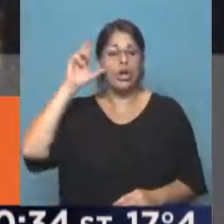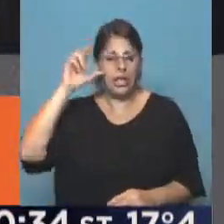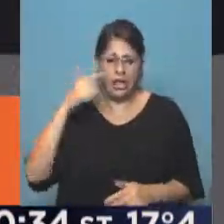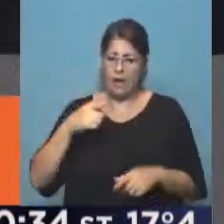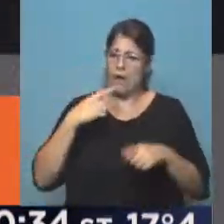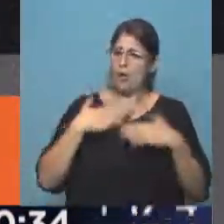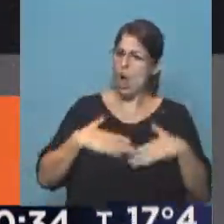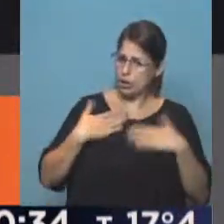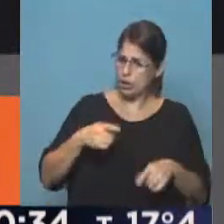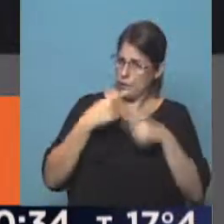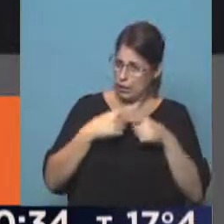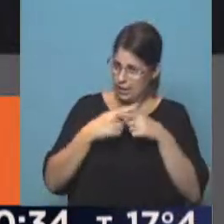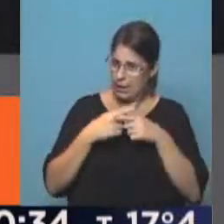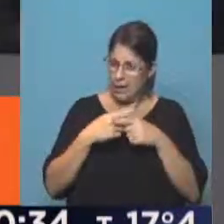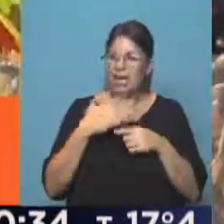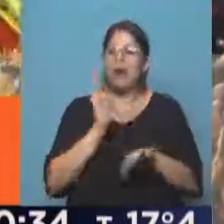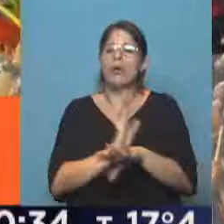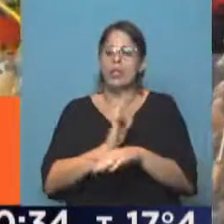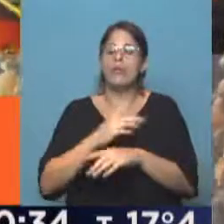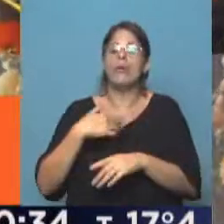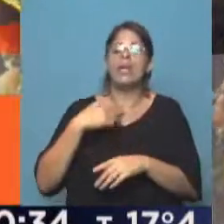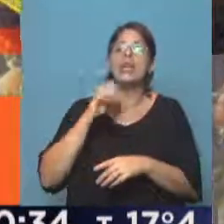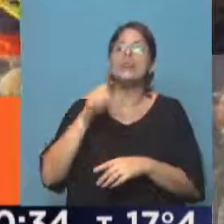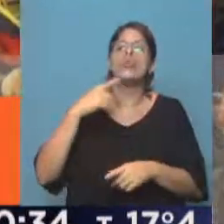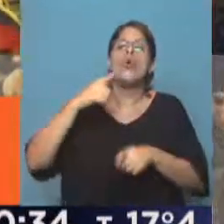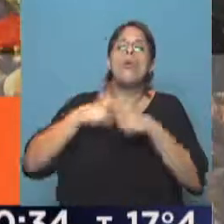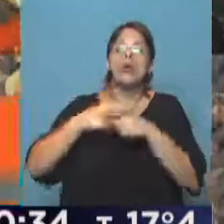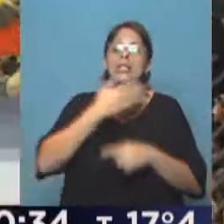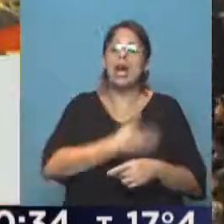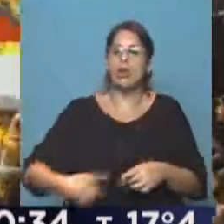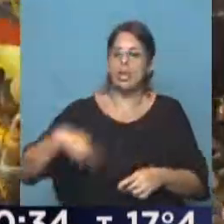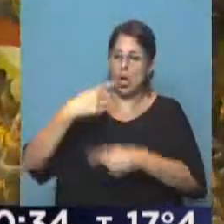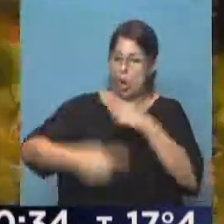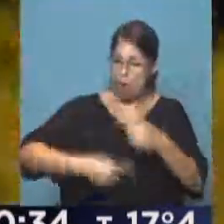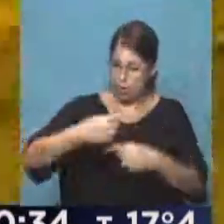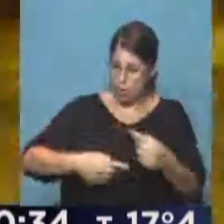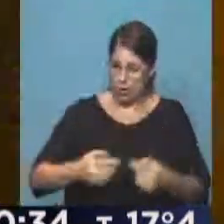de la fórmula que garantiza así la continuidad de su política de gobierno de centro izquierda.